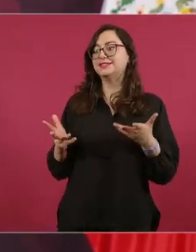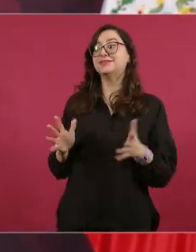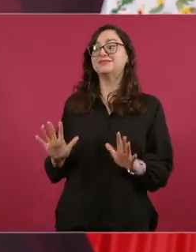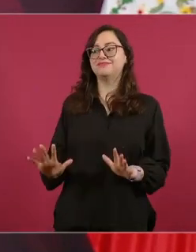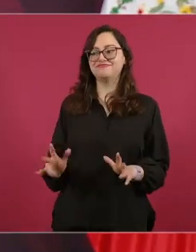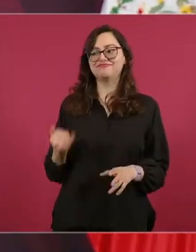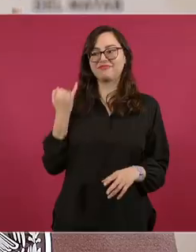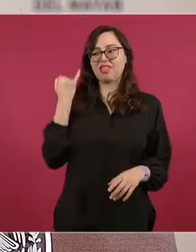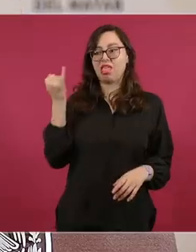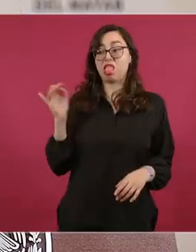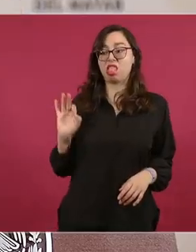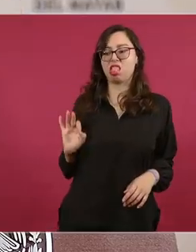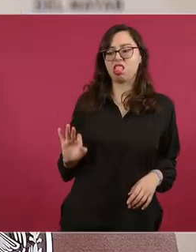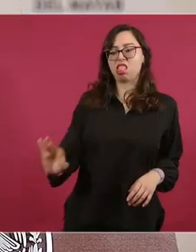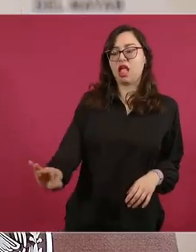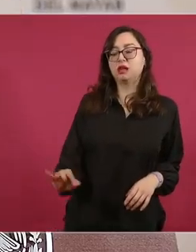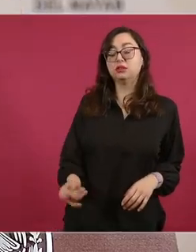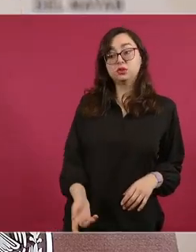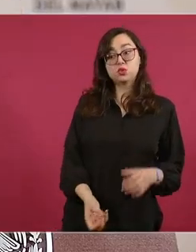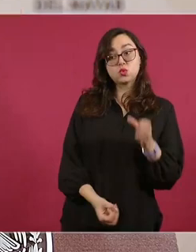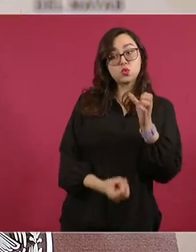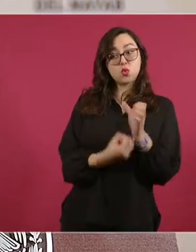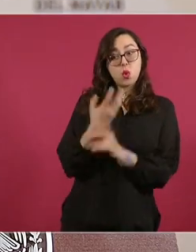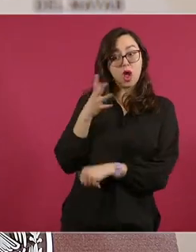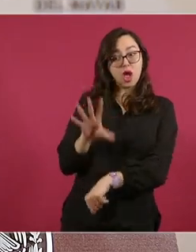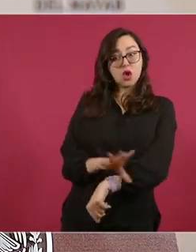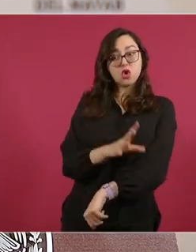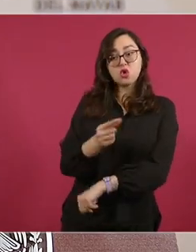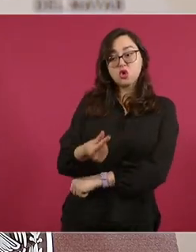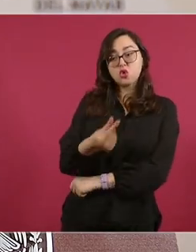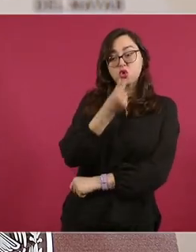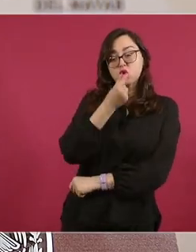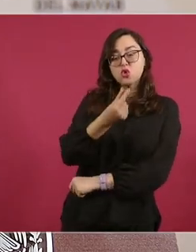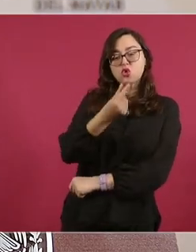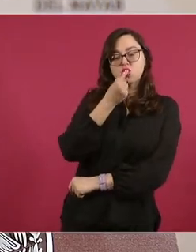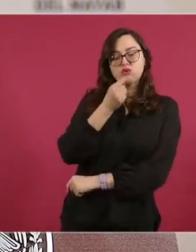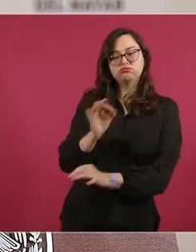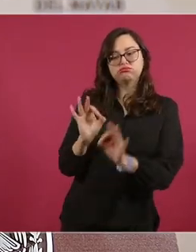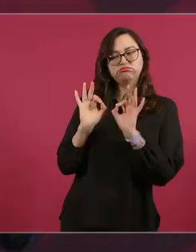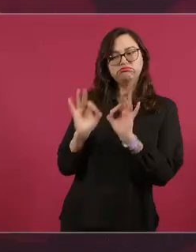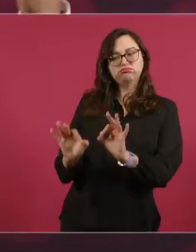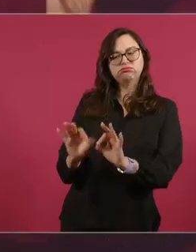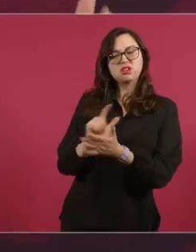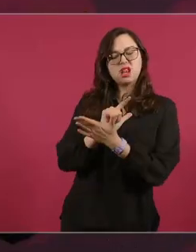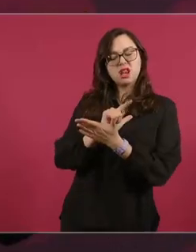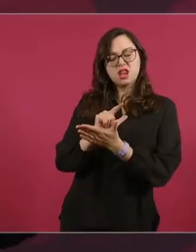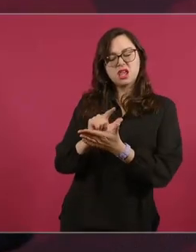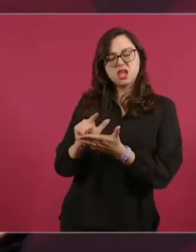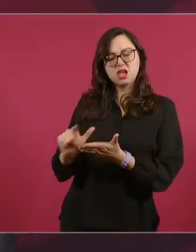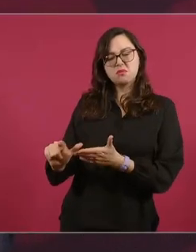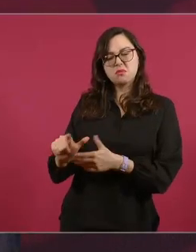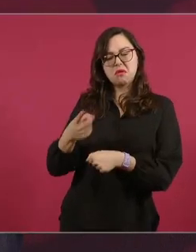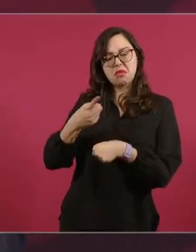y empiezan a decir que es puro vapor, que eso no hace daño,